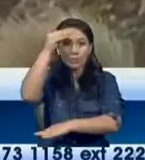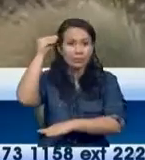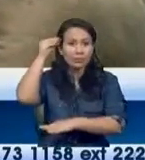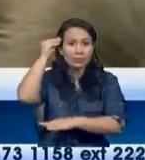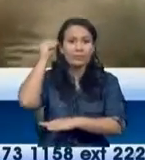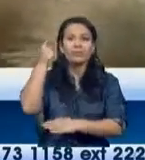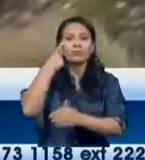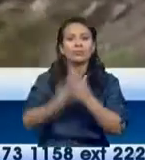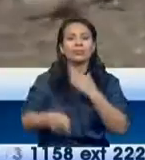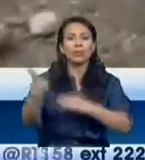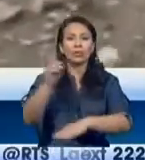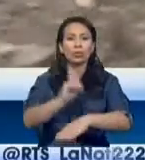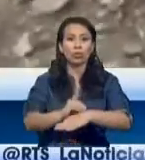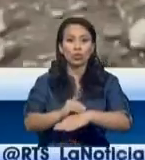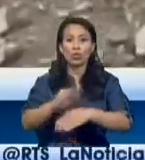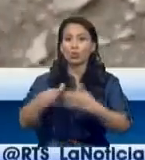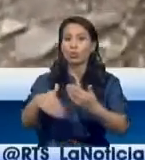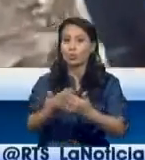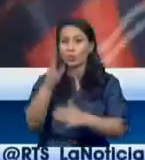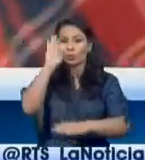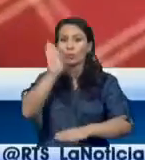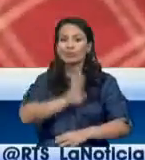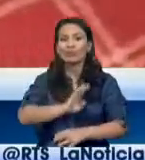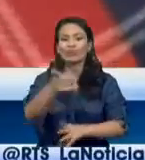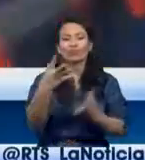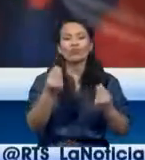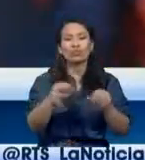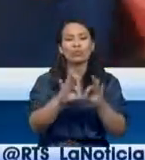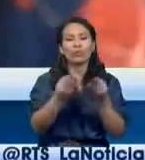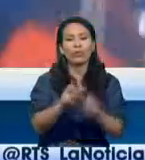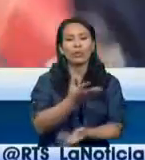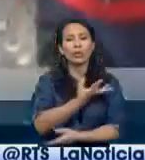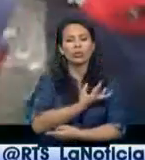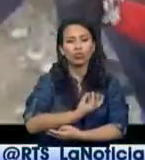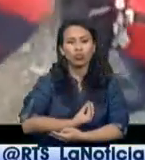de rigor en medio del intenso dolor de sus deudos.